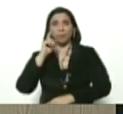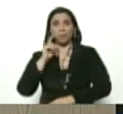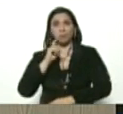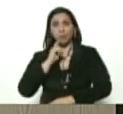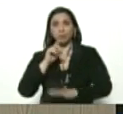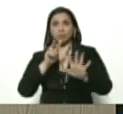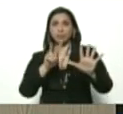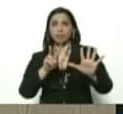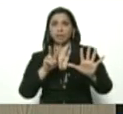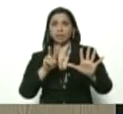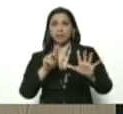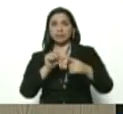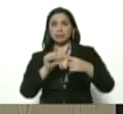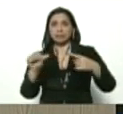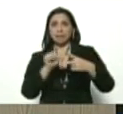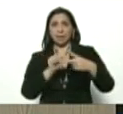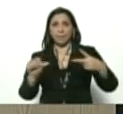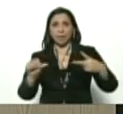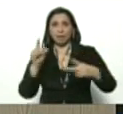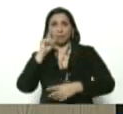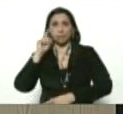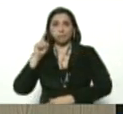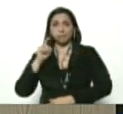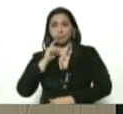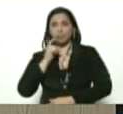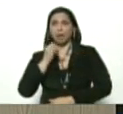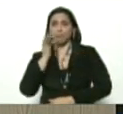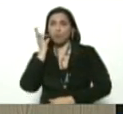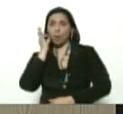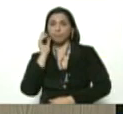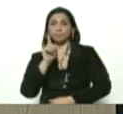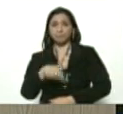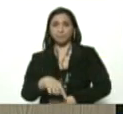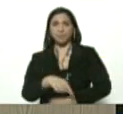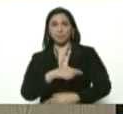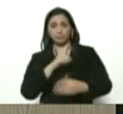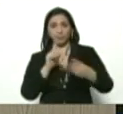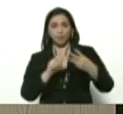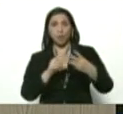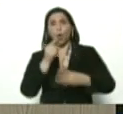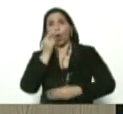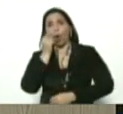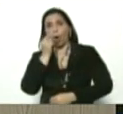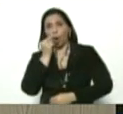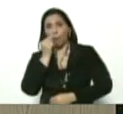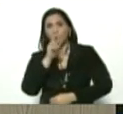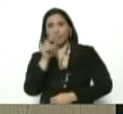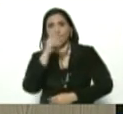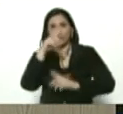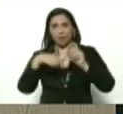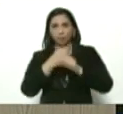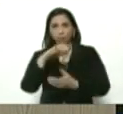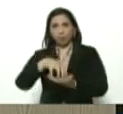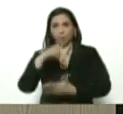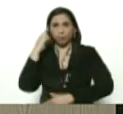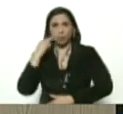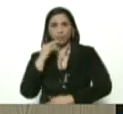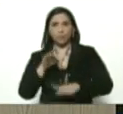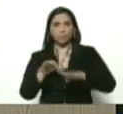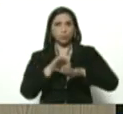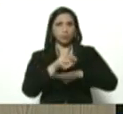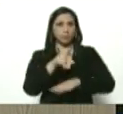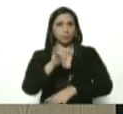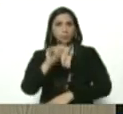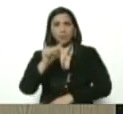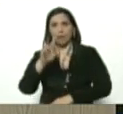7 semanas de gestación tenemos también un masculino de 20 años de edad del estado bolívar del municipio piar